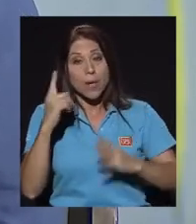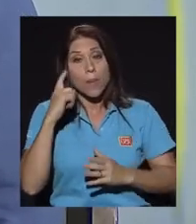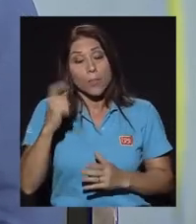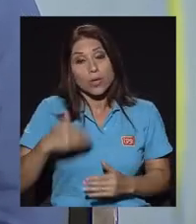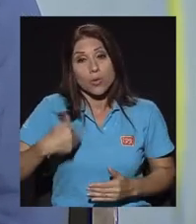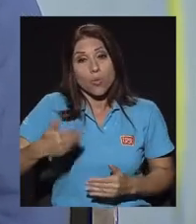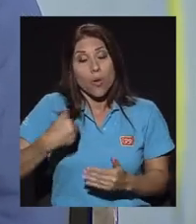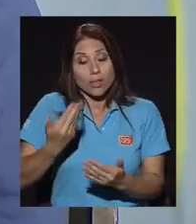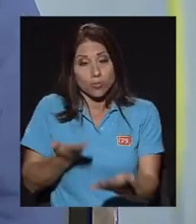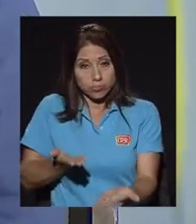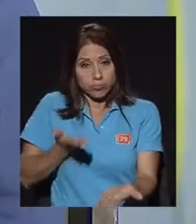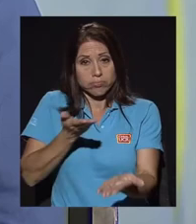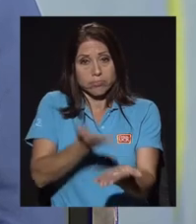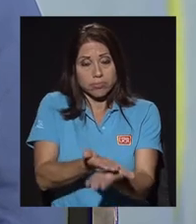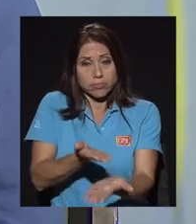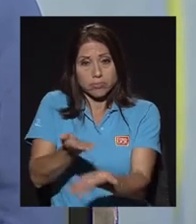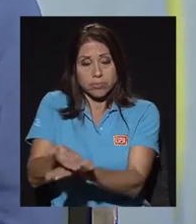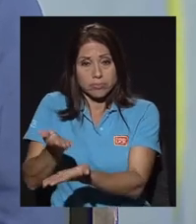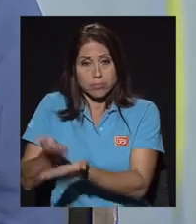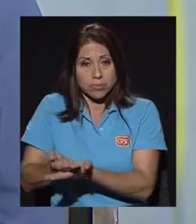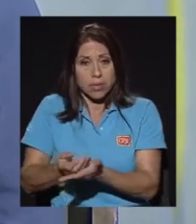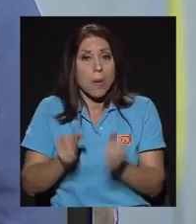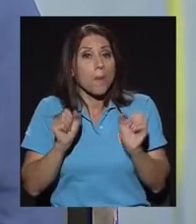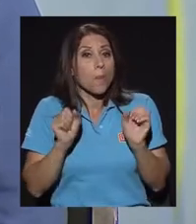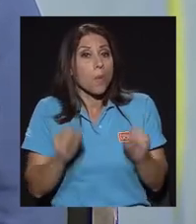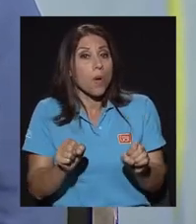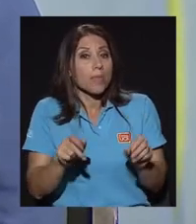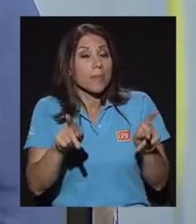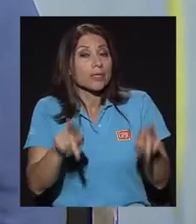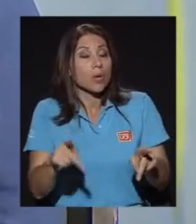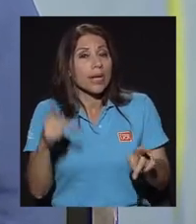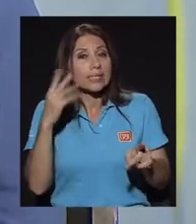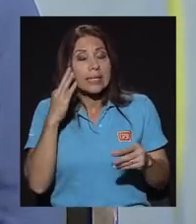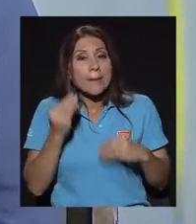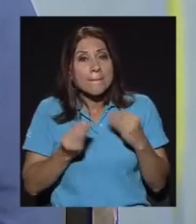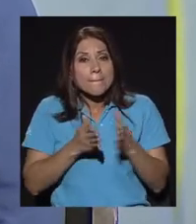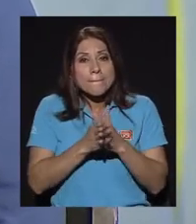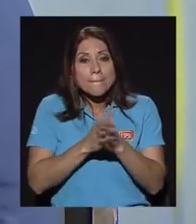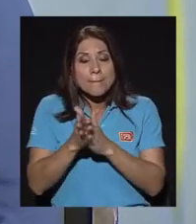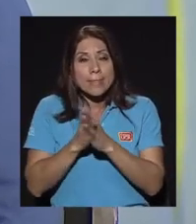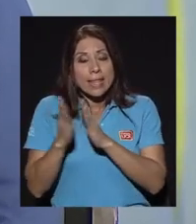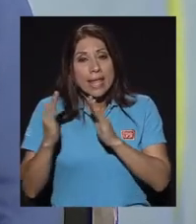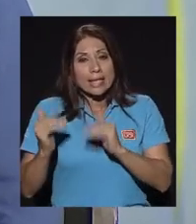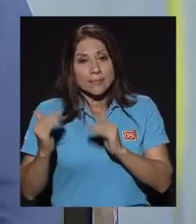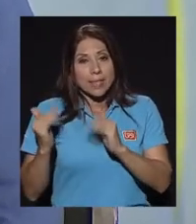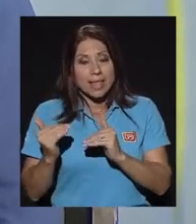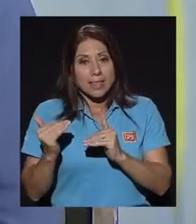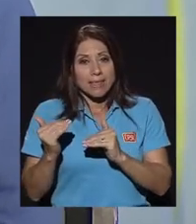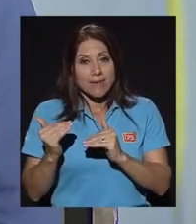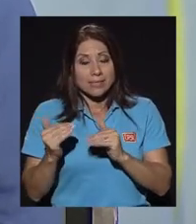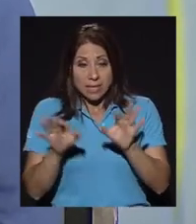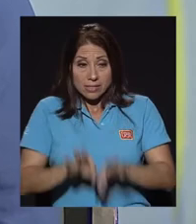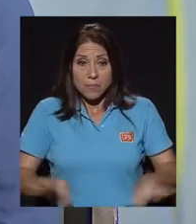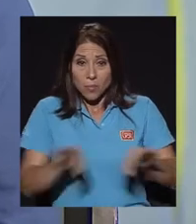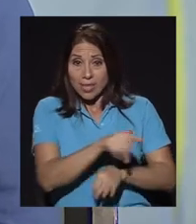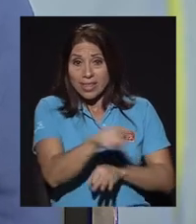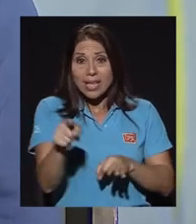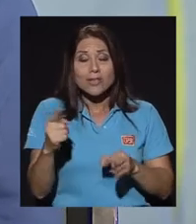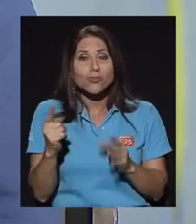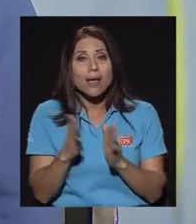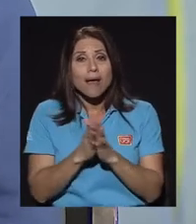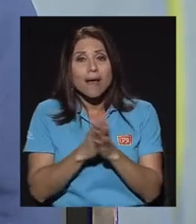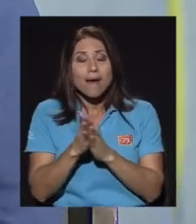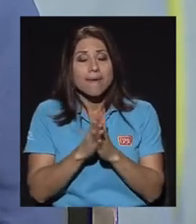genera propuestas en este sentido, puede generar muchas expectativas. Y es muy importante que las expectativas que se le generen a la ciudadanía